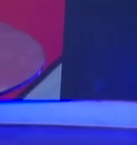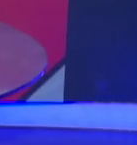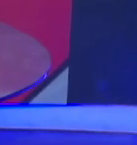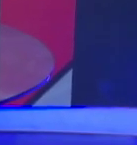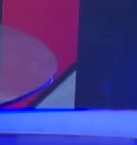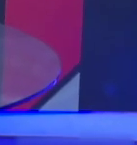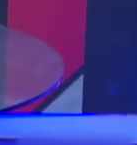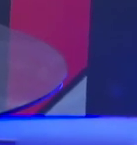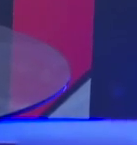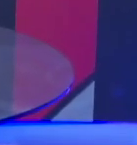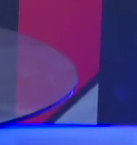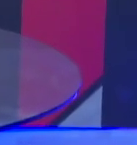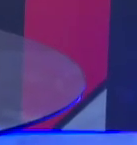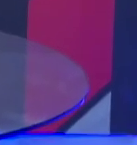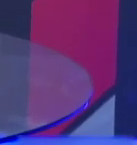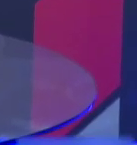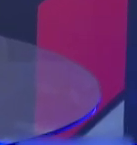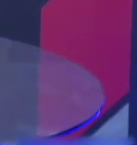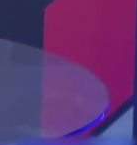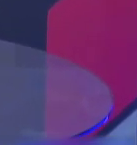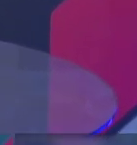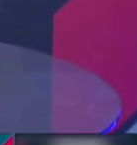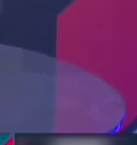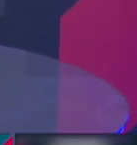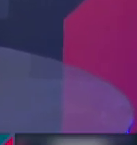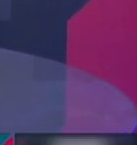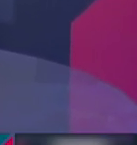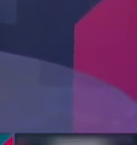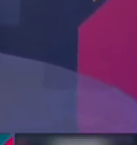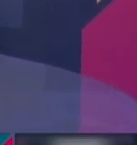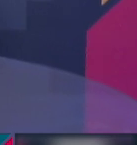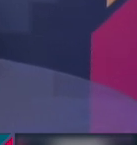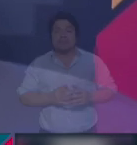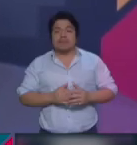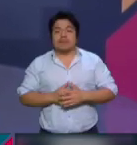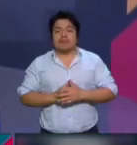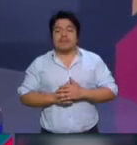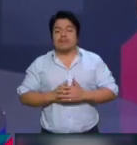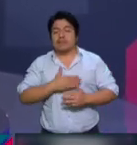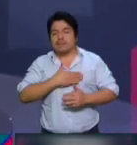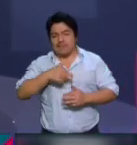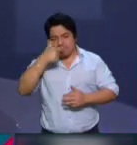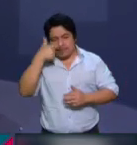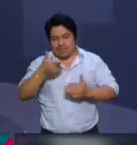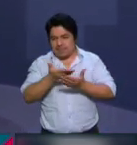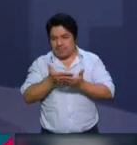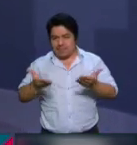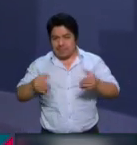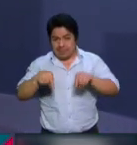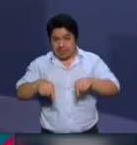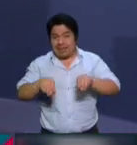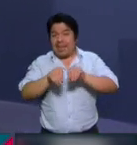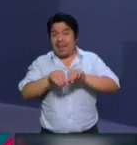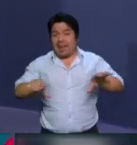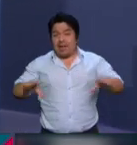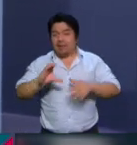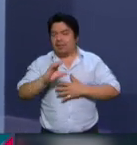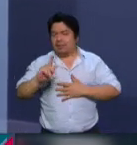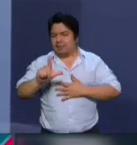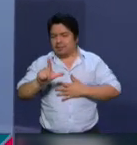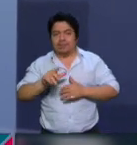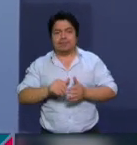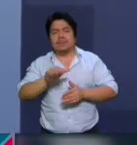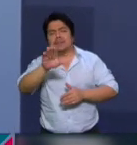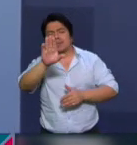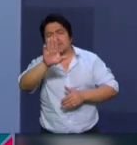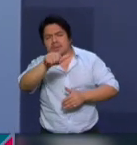muy buenas noches Mi nombre es Braulio luna y a nombre de todo el equipo que hace posible esta transmisión doy la más cordial bienvenida a informe capital y antes de empezar con la información